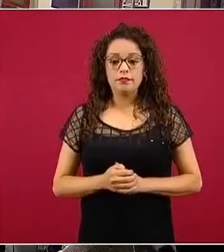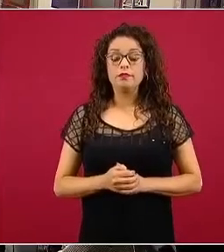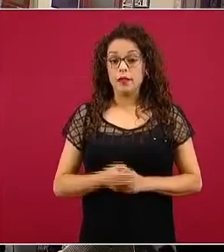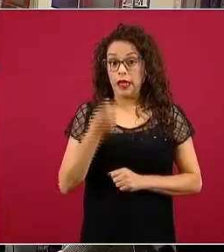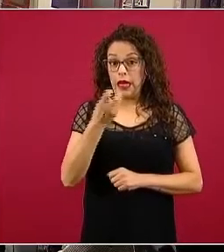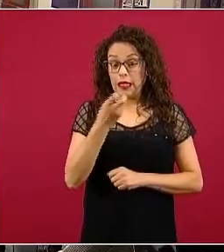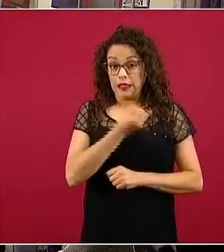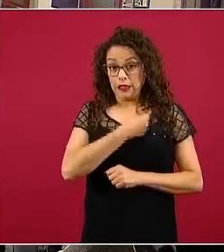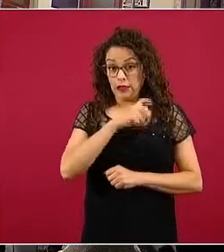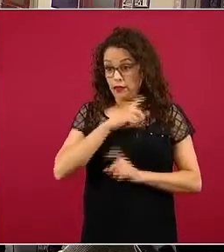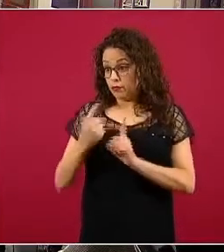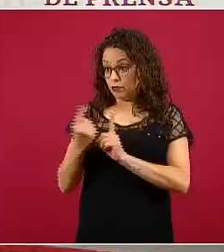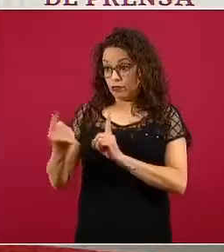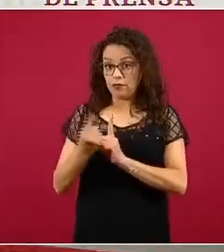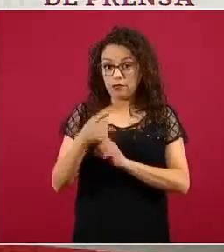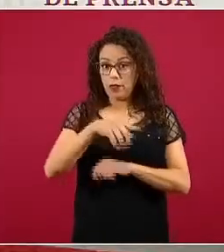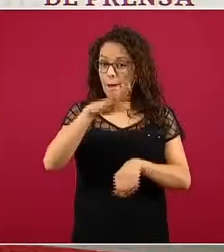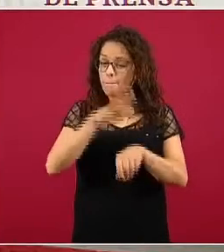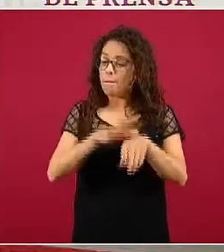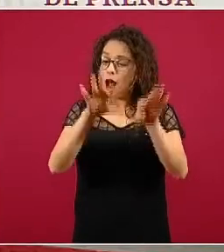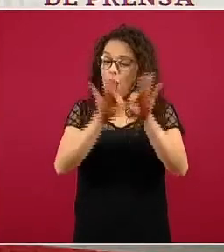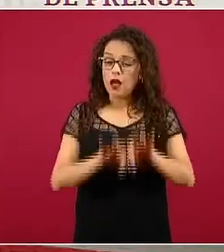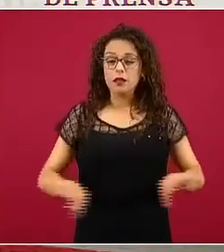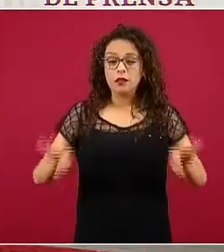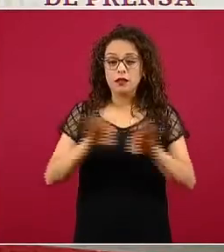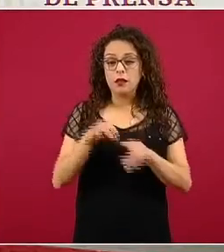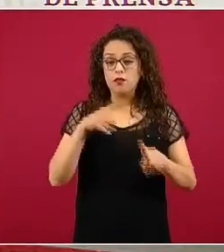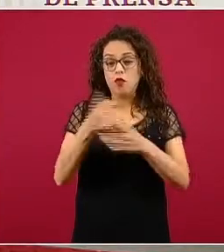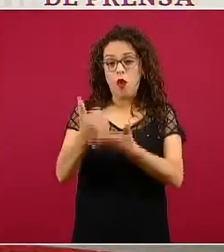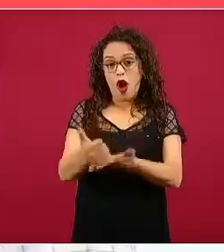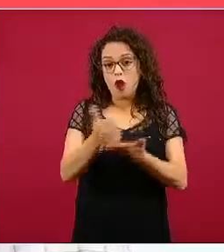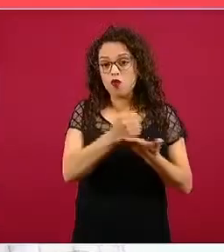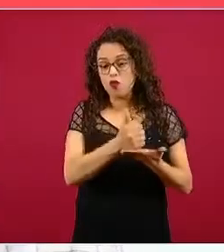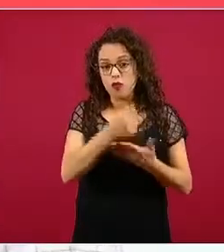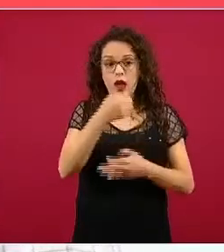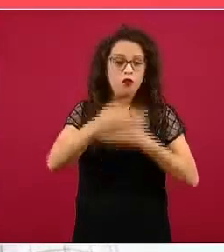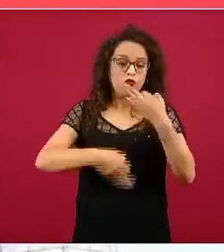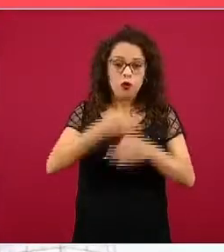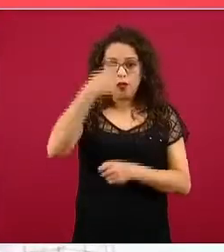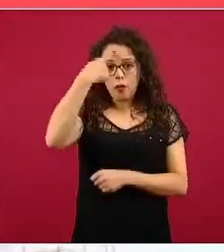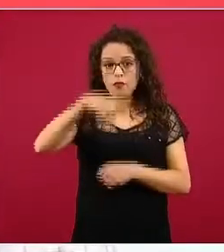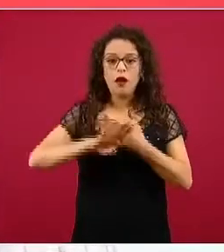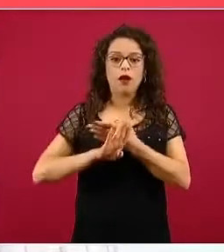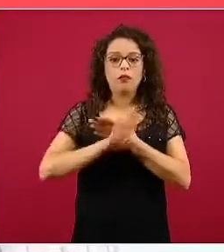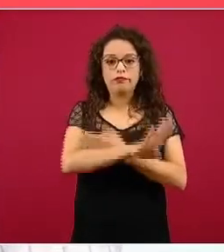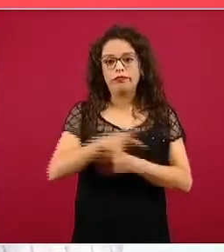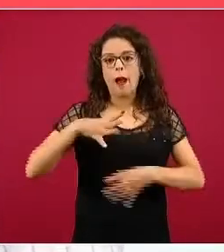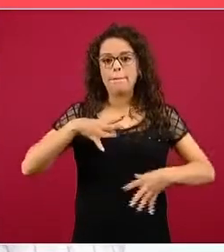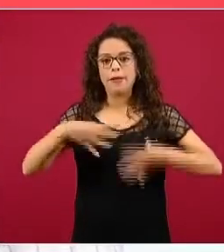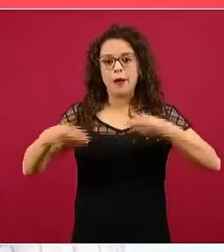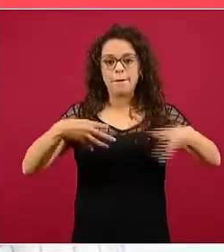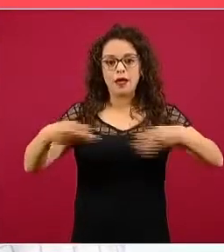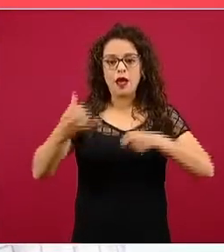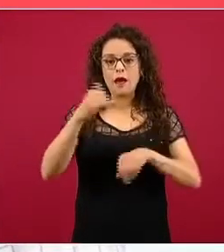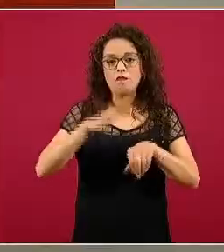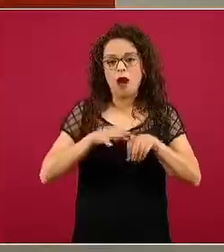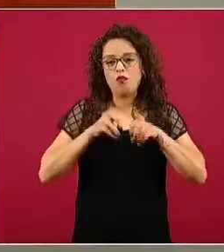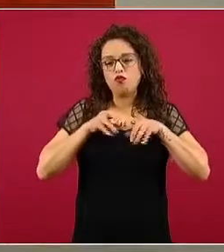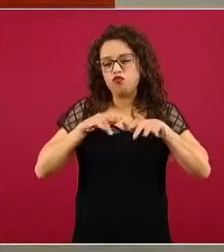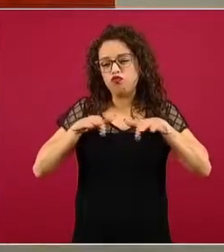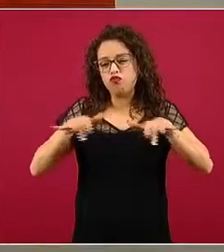las intervenciones principales que nos ayudan a prevenir contagios y por lo tanto a la dispersión de